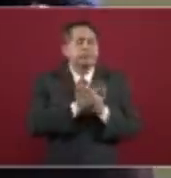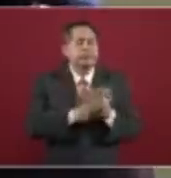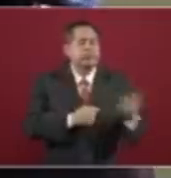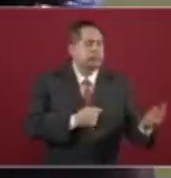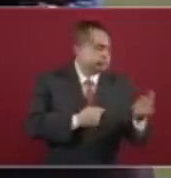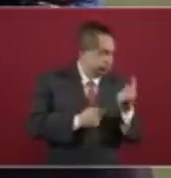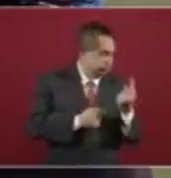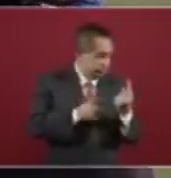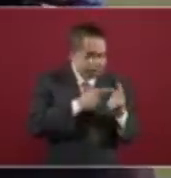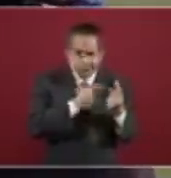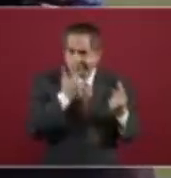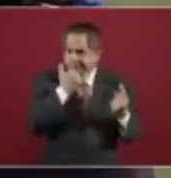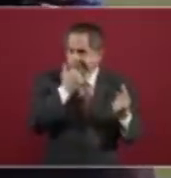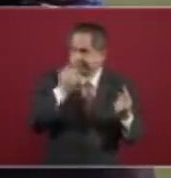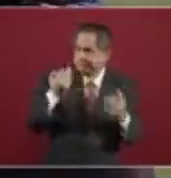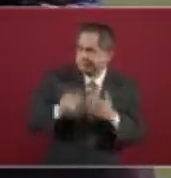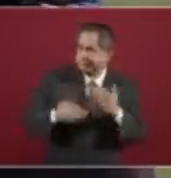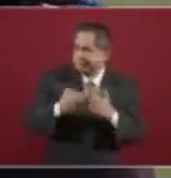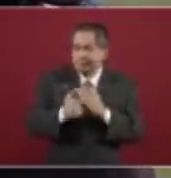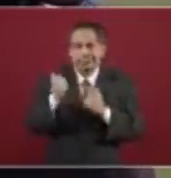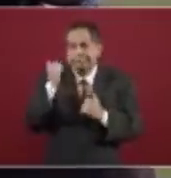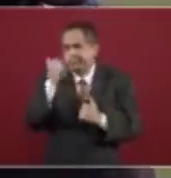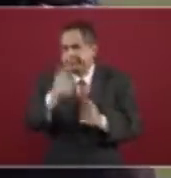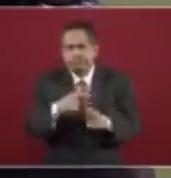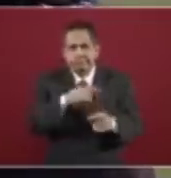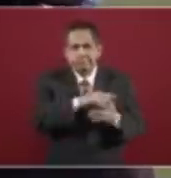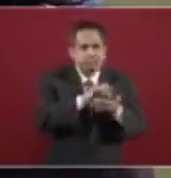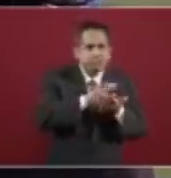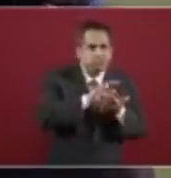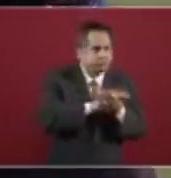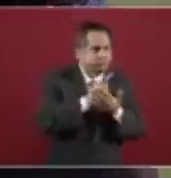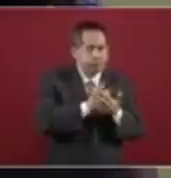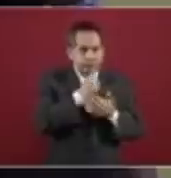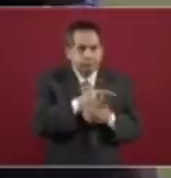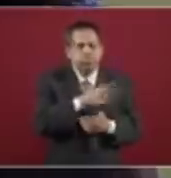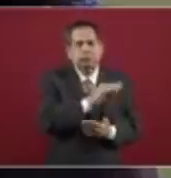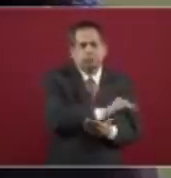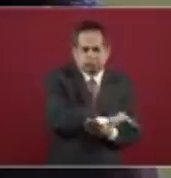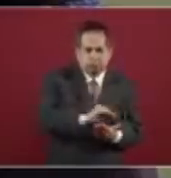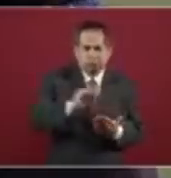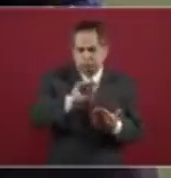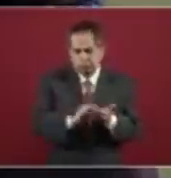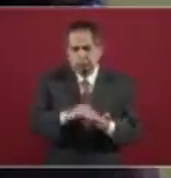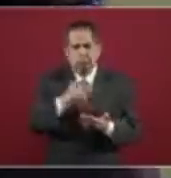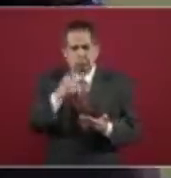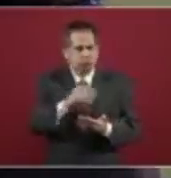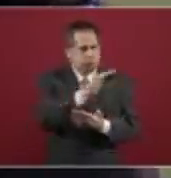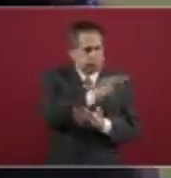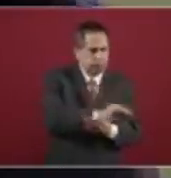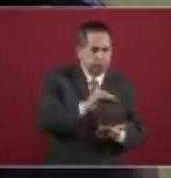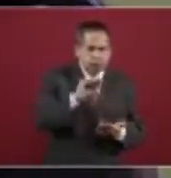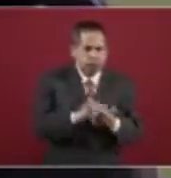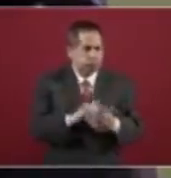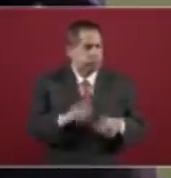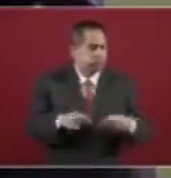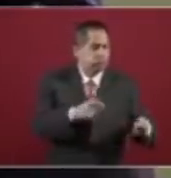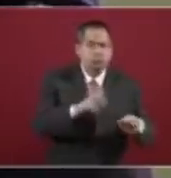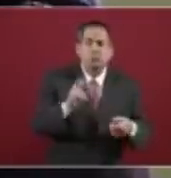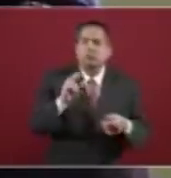está viendo y por alguna cuestión no fue validado, se puede validar. No, es un proceso, no está